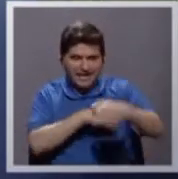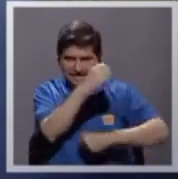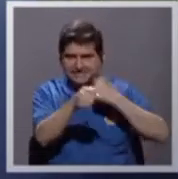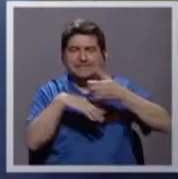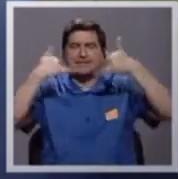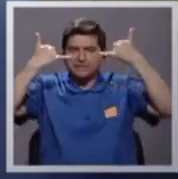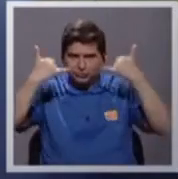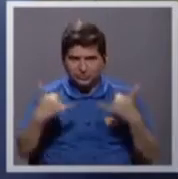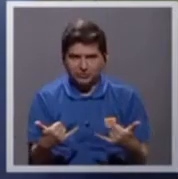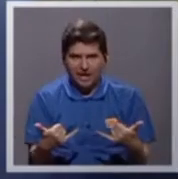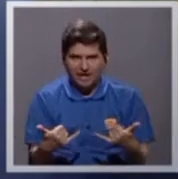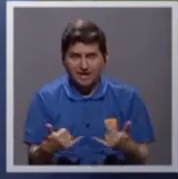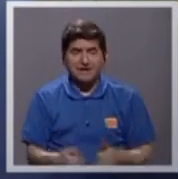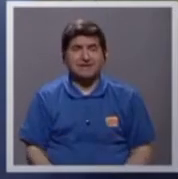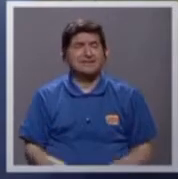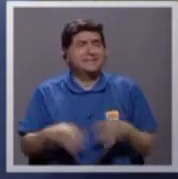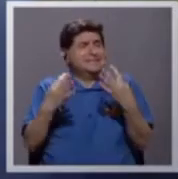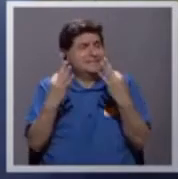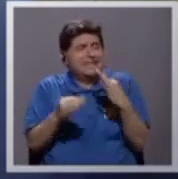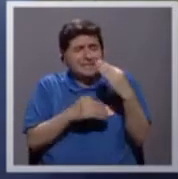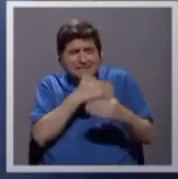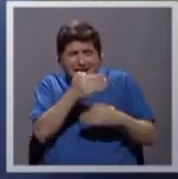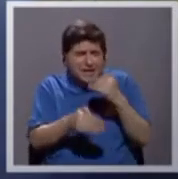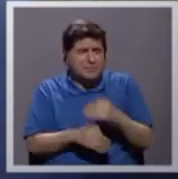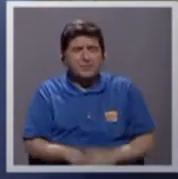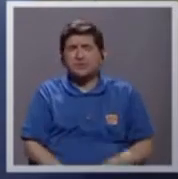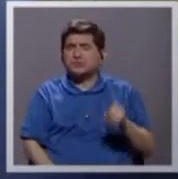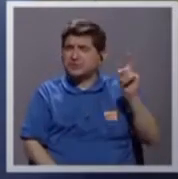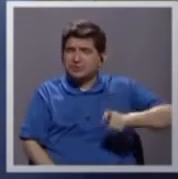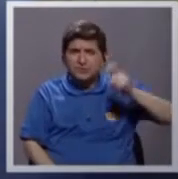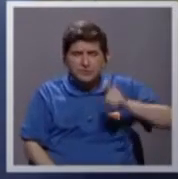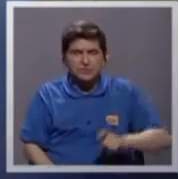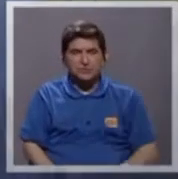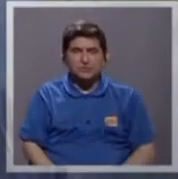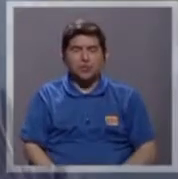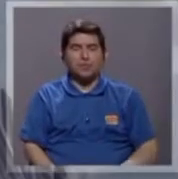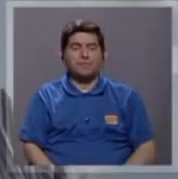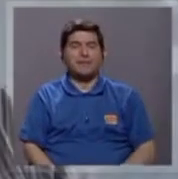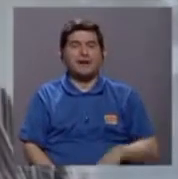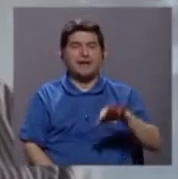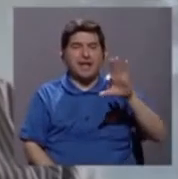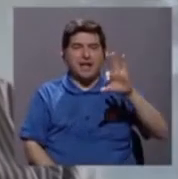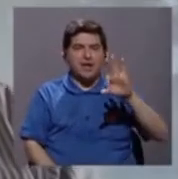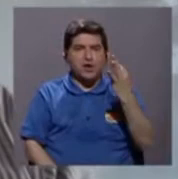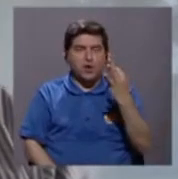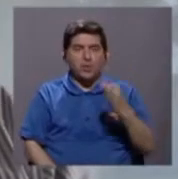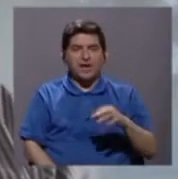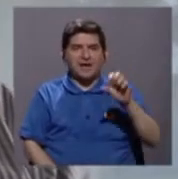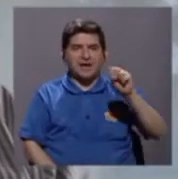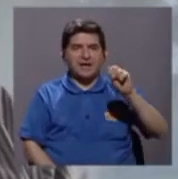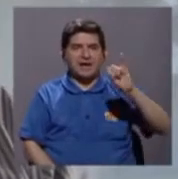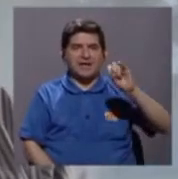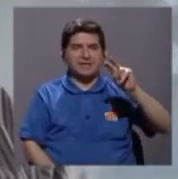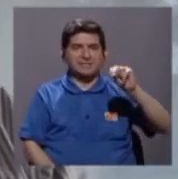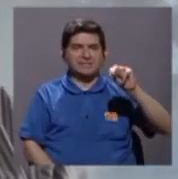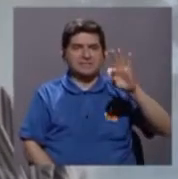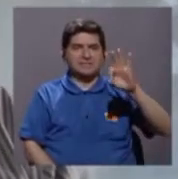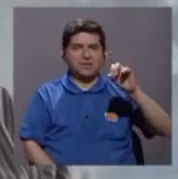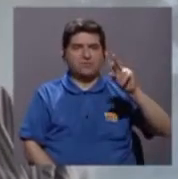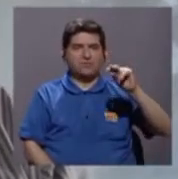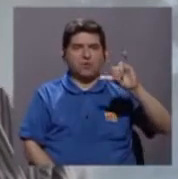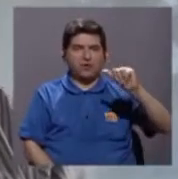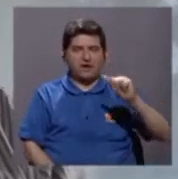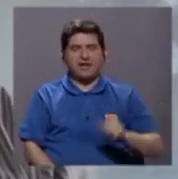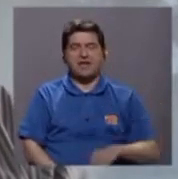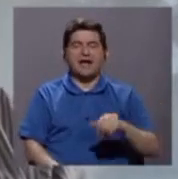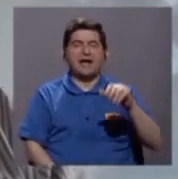ya hemos hecho todos los procesos de protocolos para poder hacer la novena de Beethoven. Entonces, vamos a hacer la novena de Beethoven